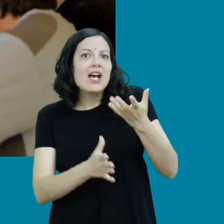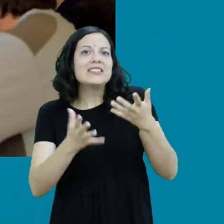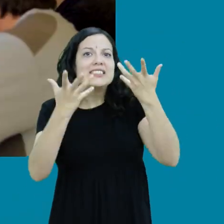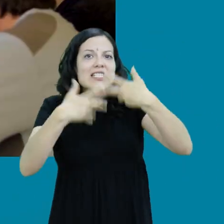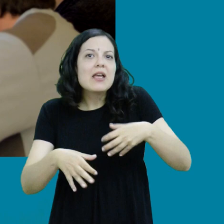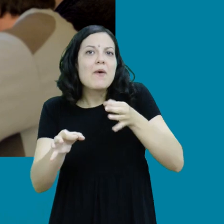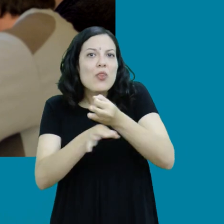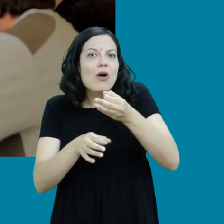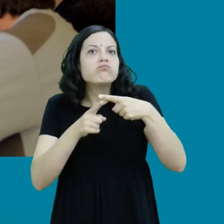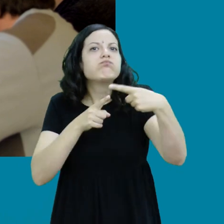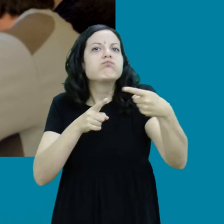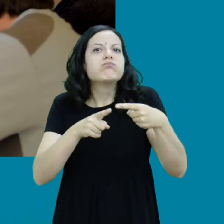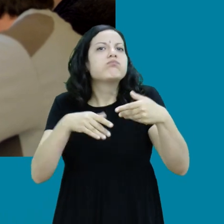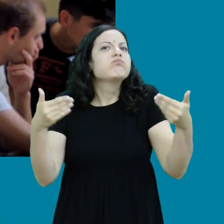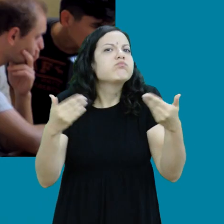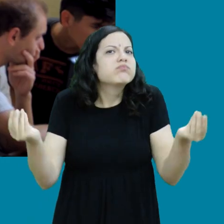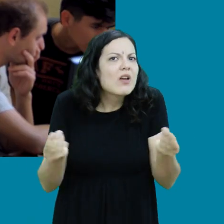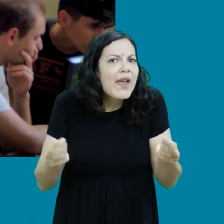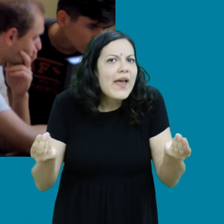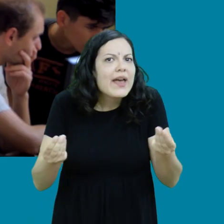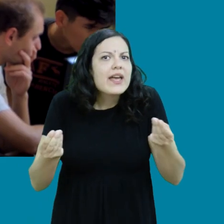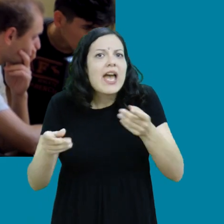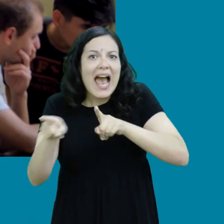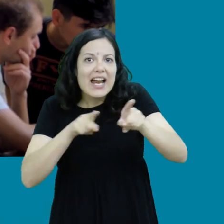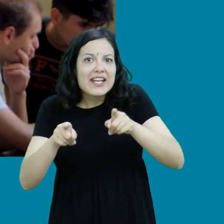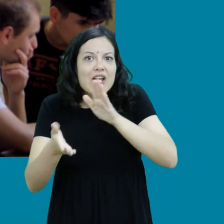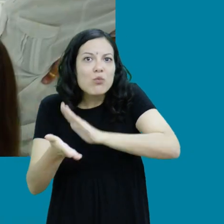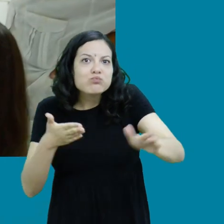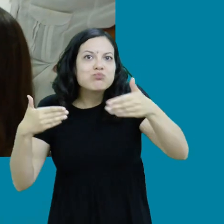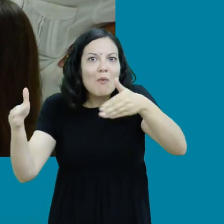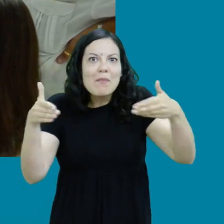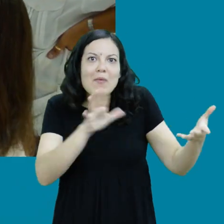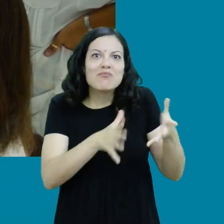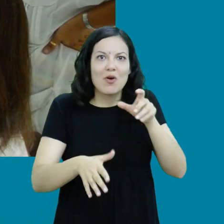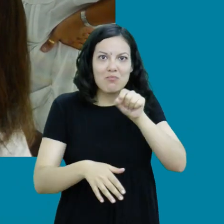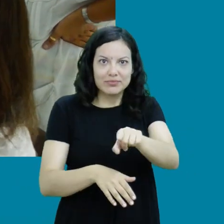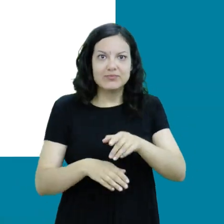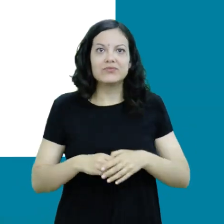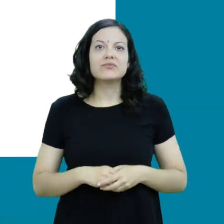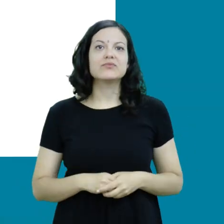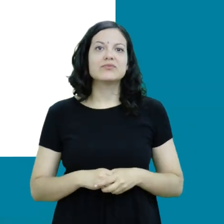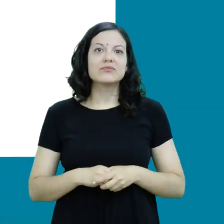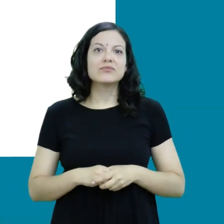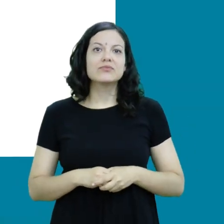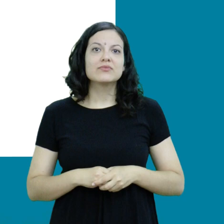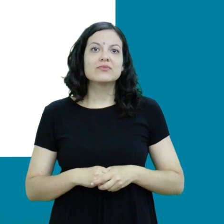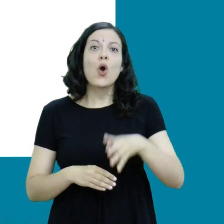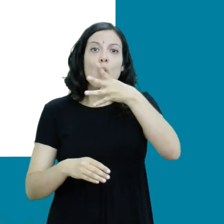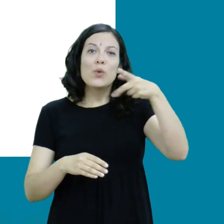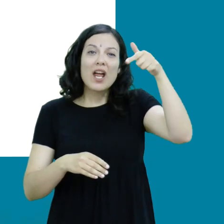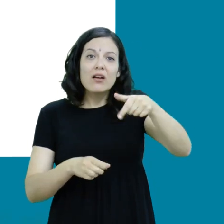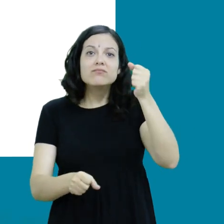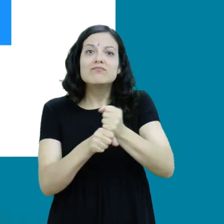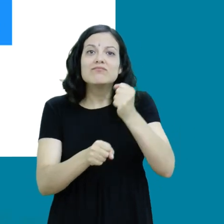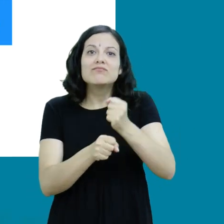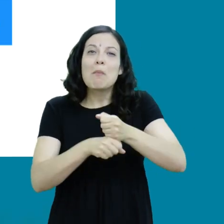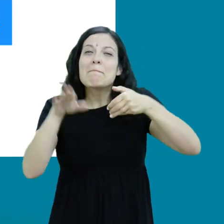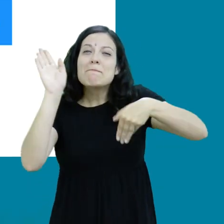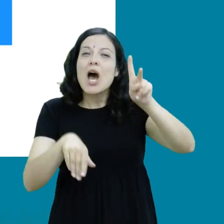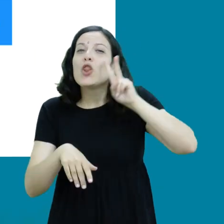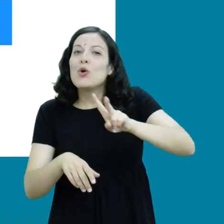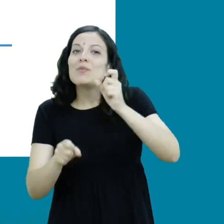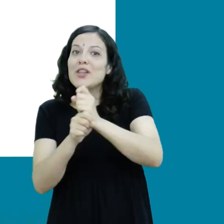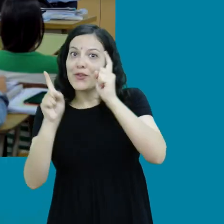sistema de educación a distancia que va a posibilitar la apertura de nuevas carreras bajo esta modalidad. En la UNER actualmente trabajan más de